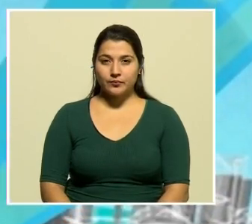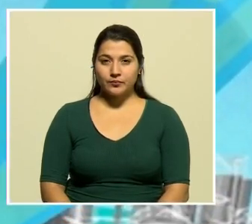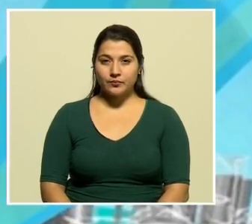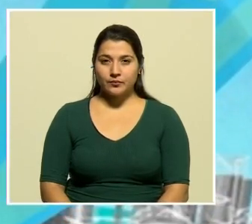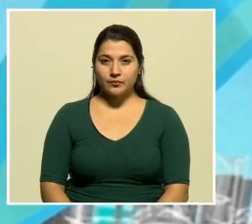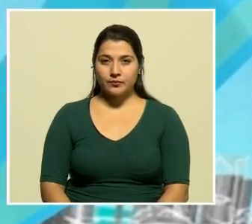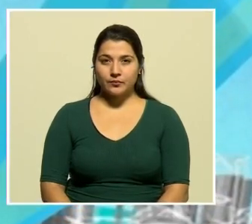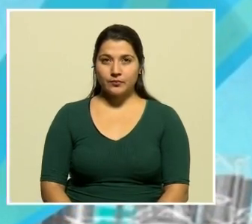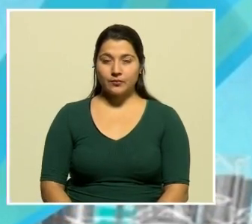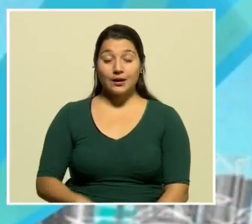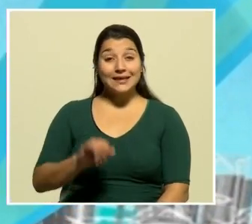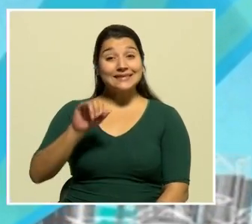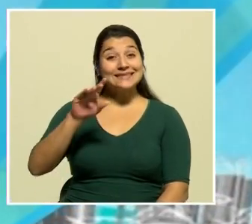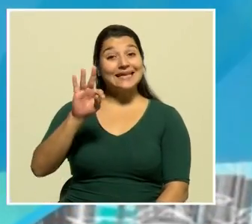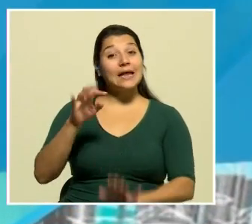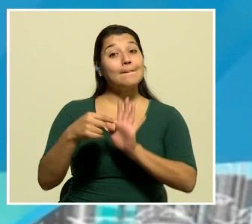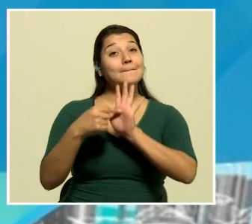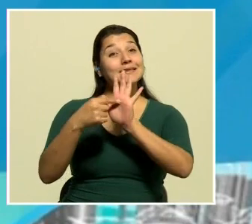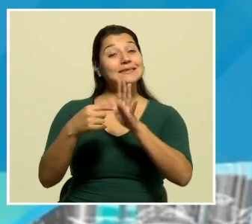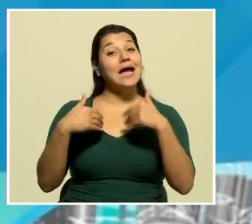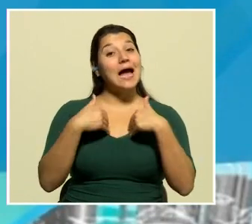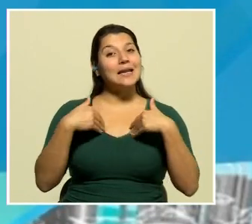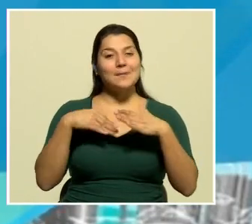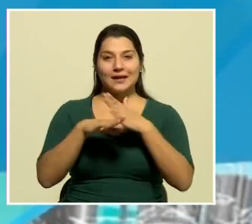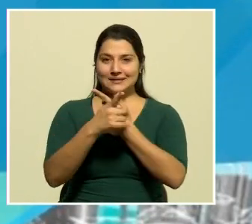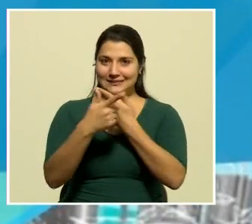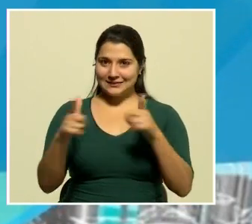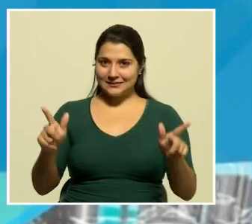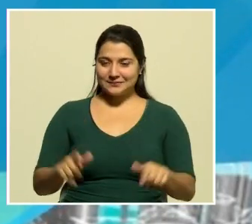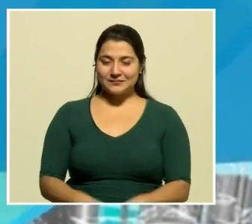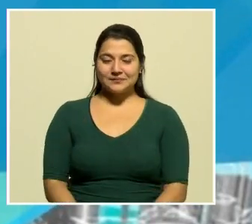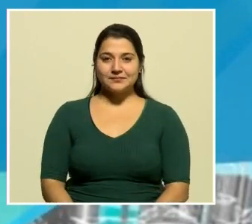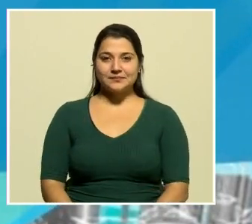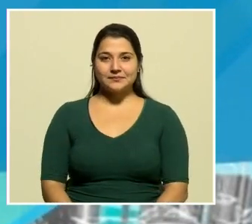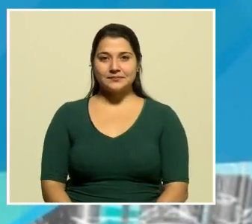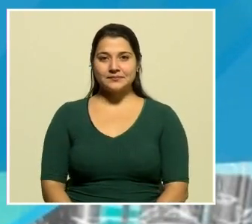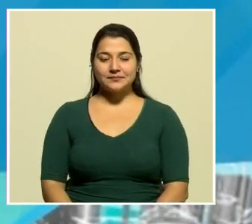El ICT le presentó la sección Animales en Libertad.